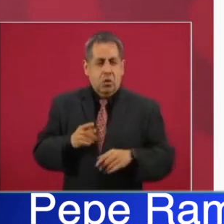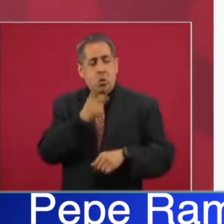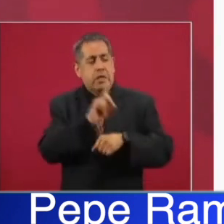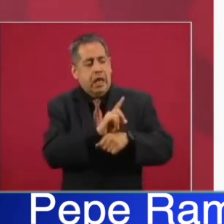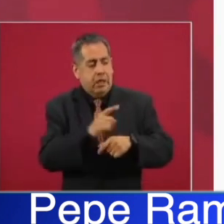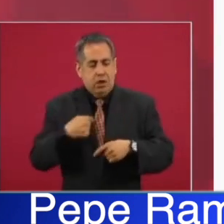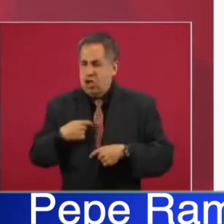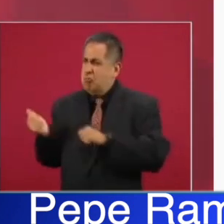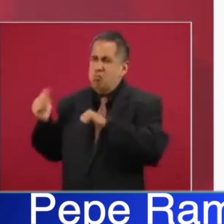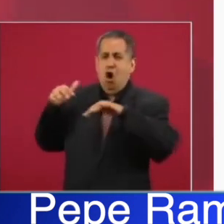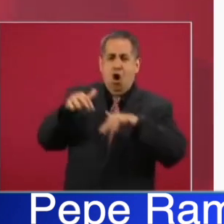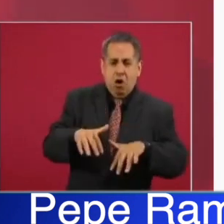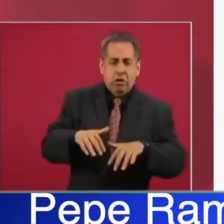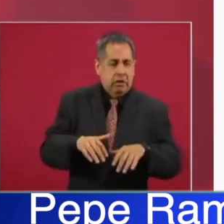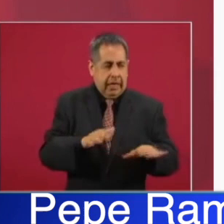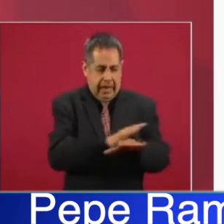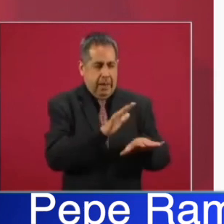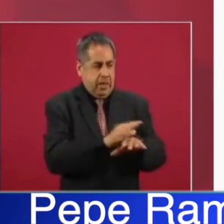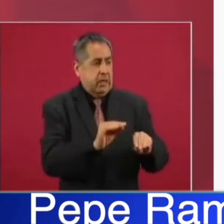tardecita. Cambien su